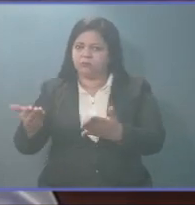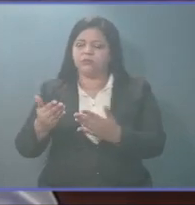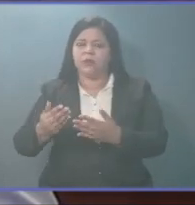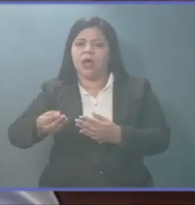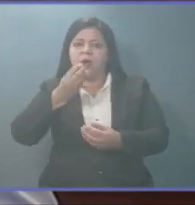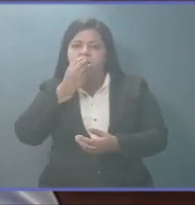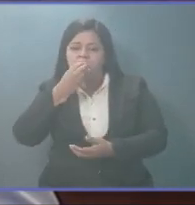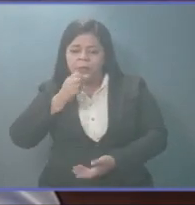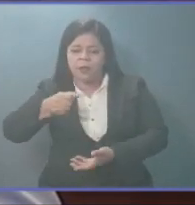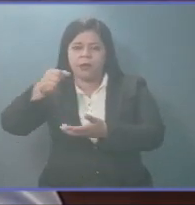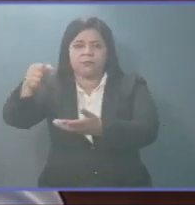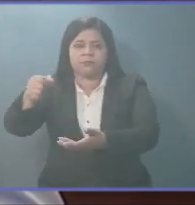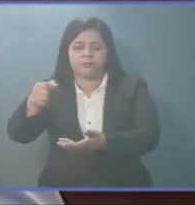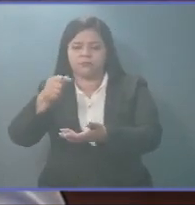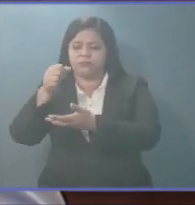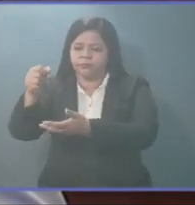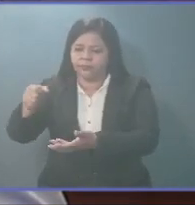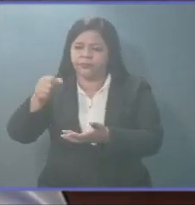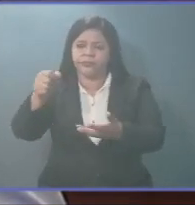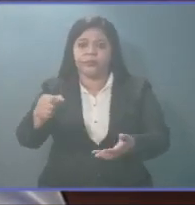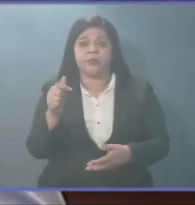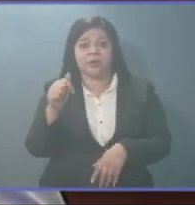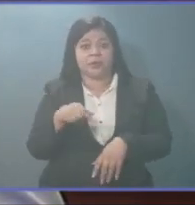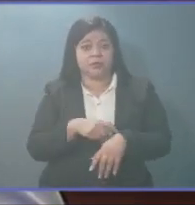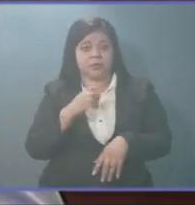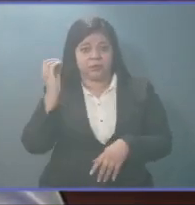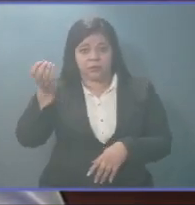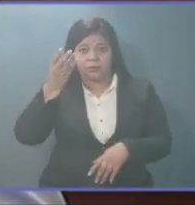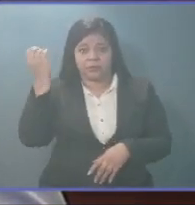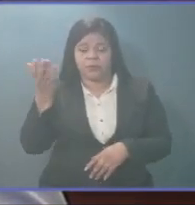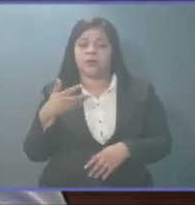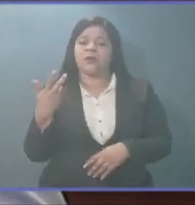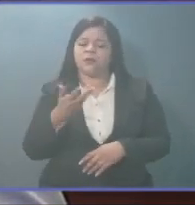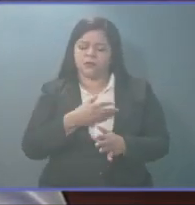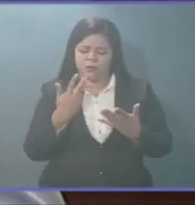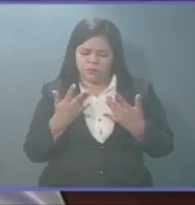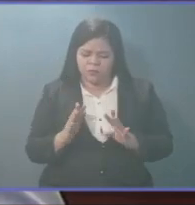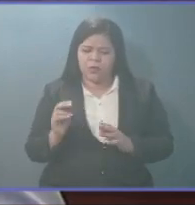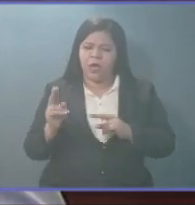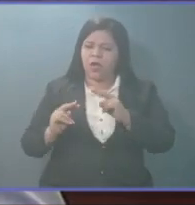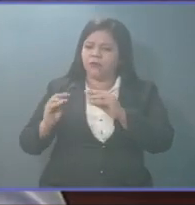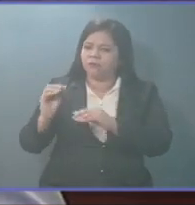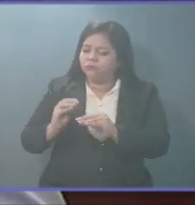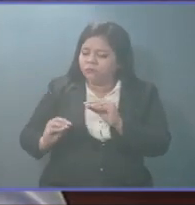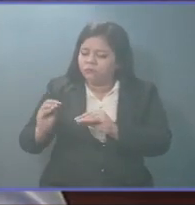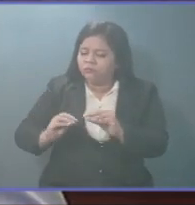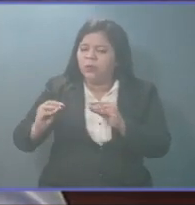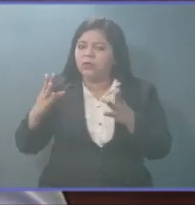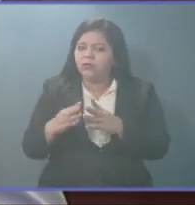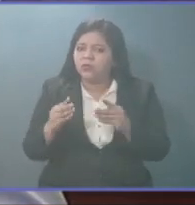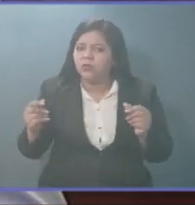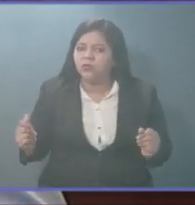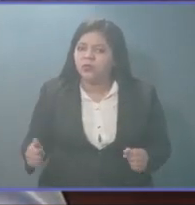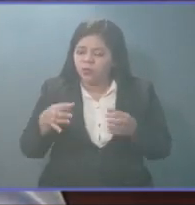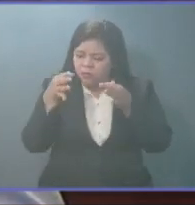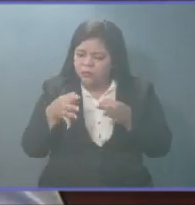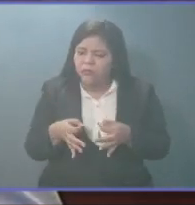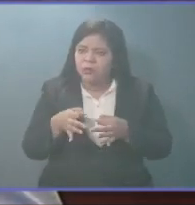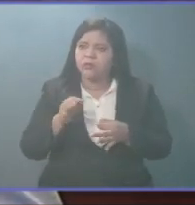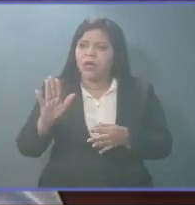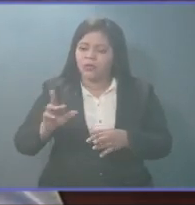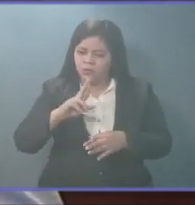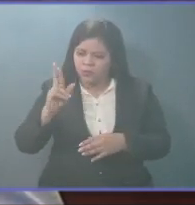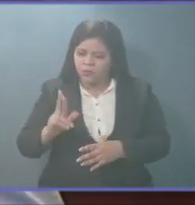paquetes alimentarios y bolsas solidarias en el marco de la pandemia. Hemos construido con ellos soluciones dignas y humanas, proyectos que están cambiando su